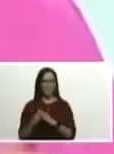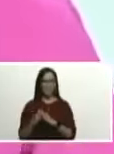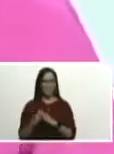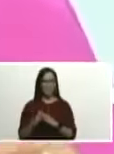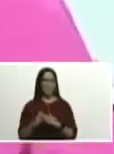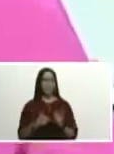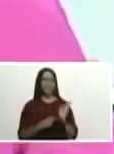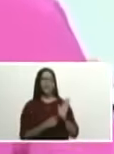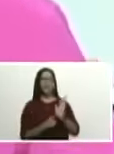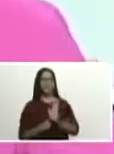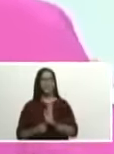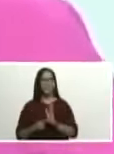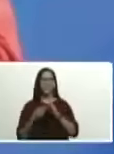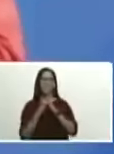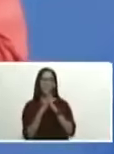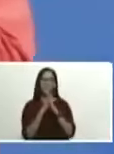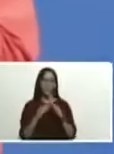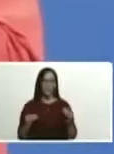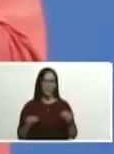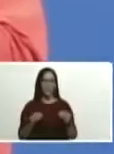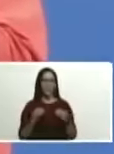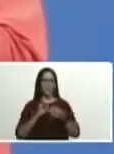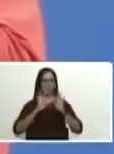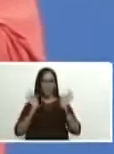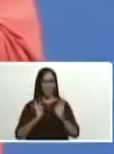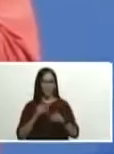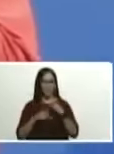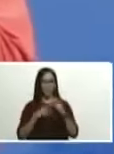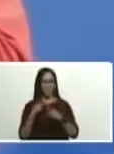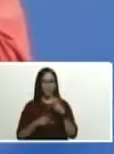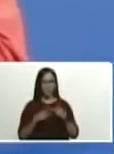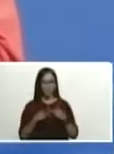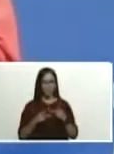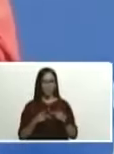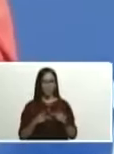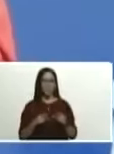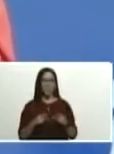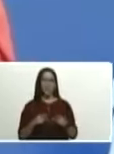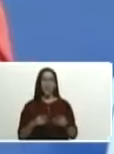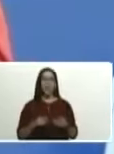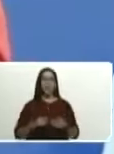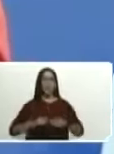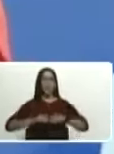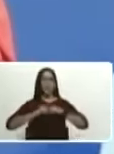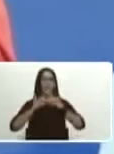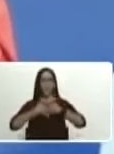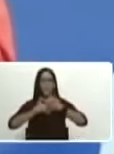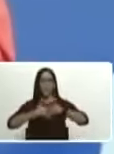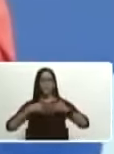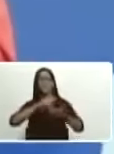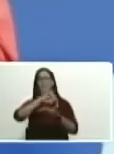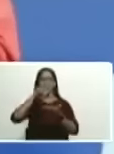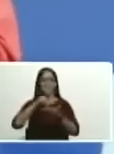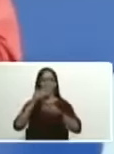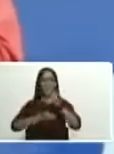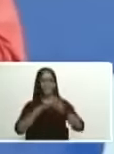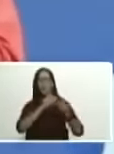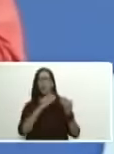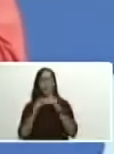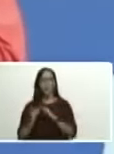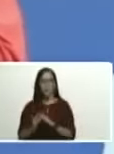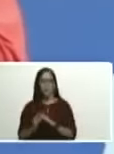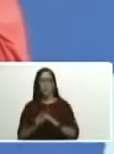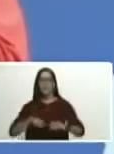anuncio contemplar toda la fundación y creación Corporación Nacional Hecho en Comuna